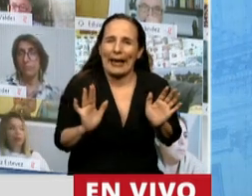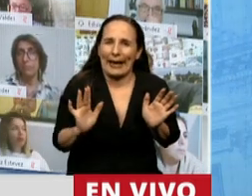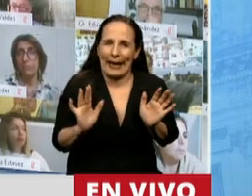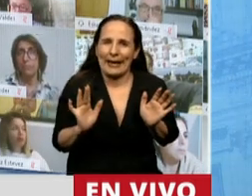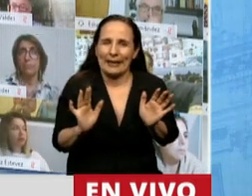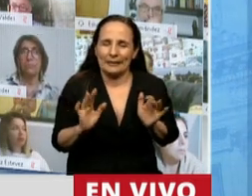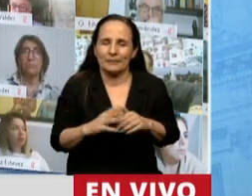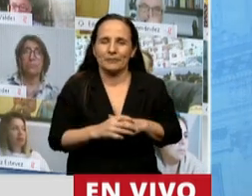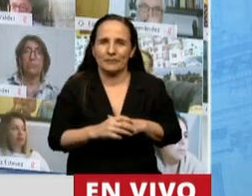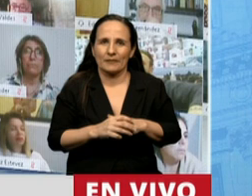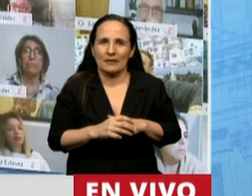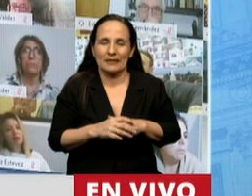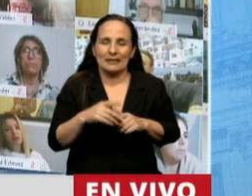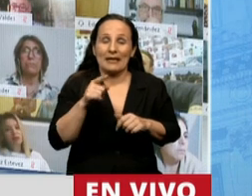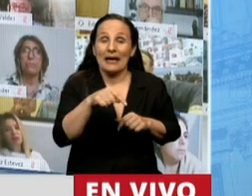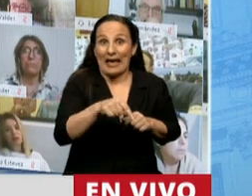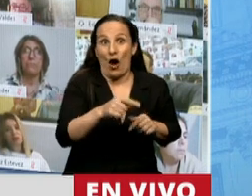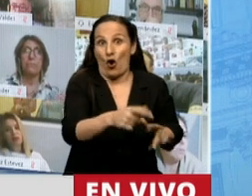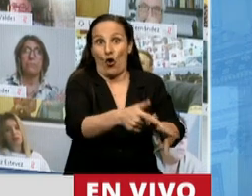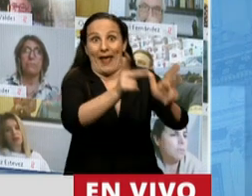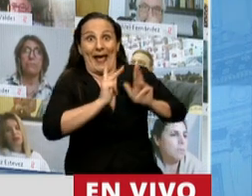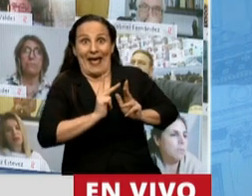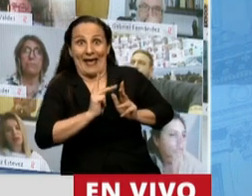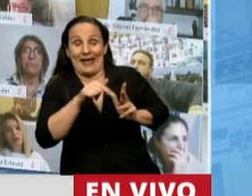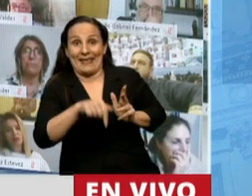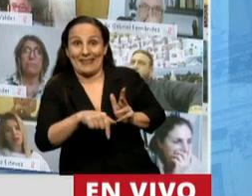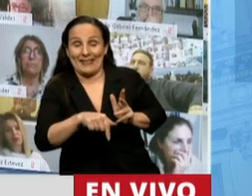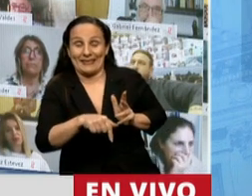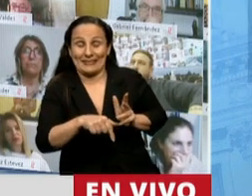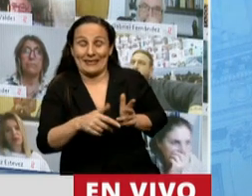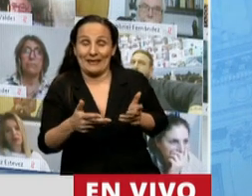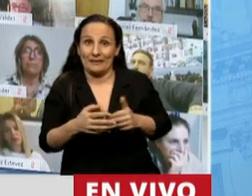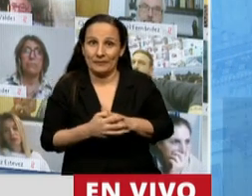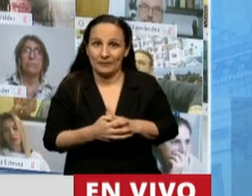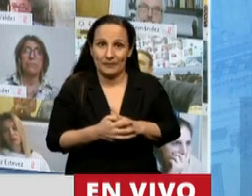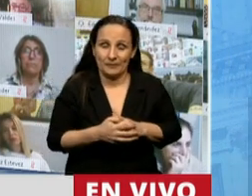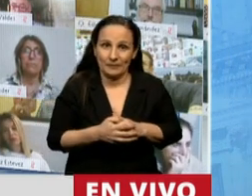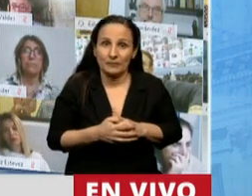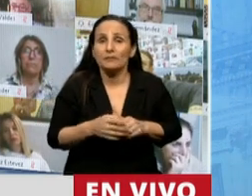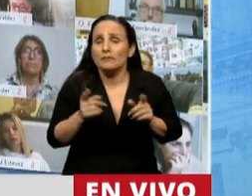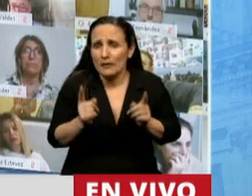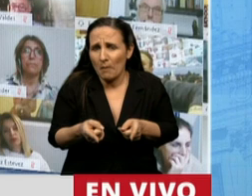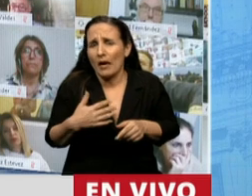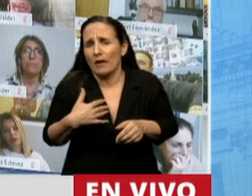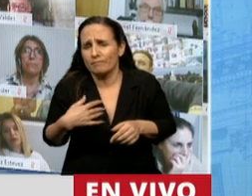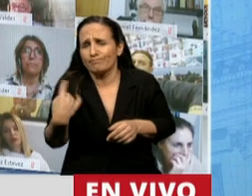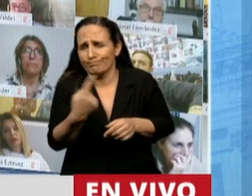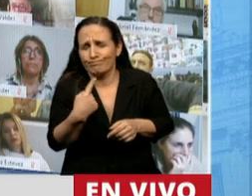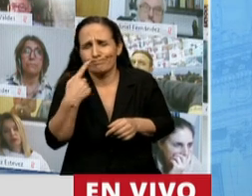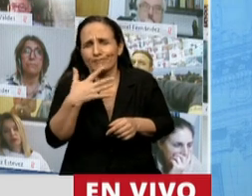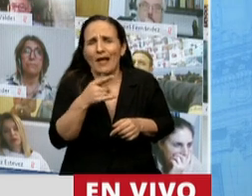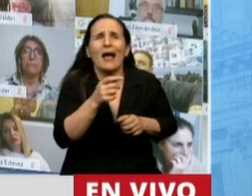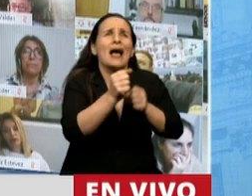que está sugiriendo ahora eh También comprendiendo a las empresas